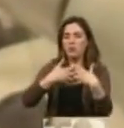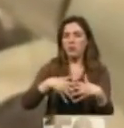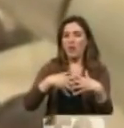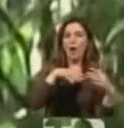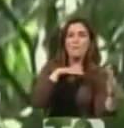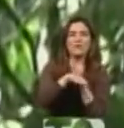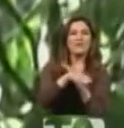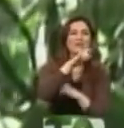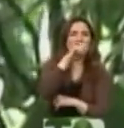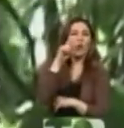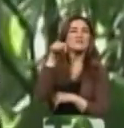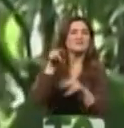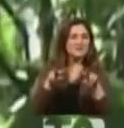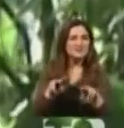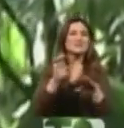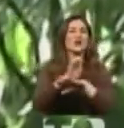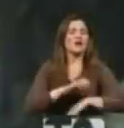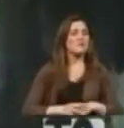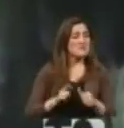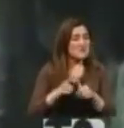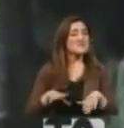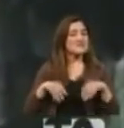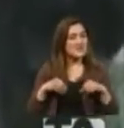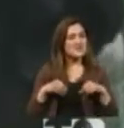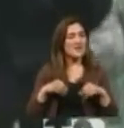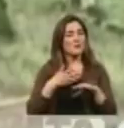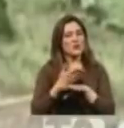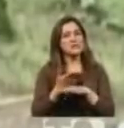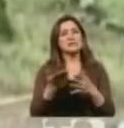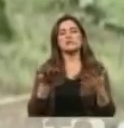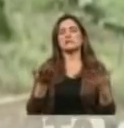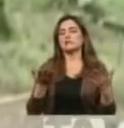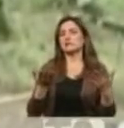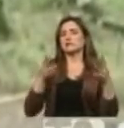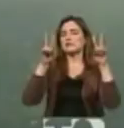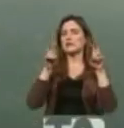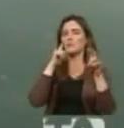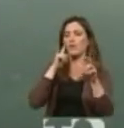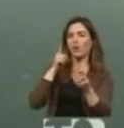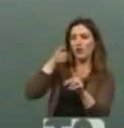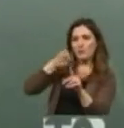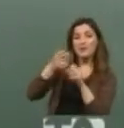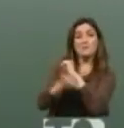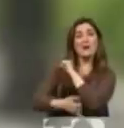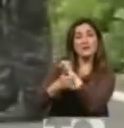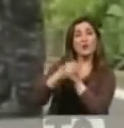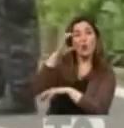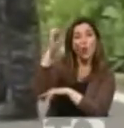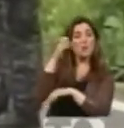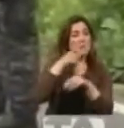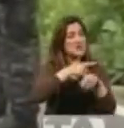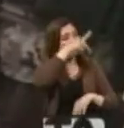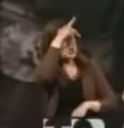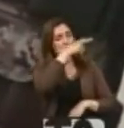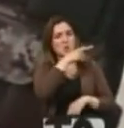de la droga. Sostiene que primero hay que aceptarlo para poder entender que no solo se debe mantener la mirada en los países vecinos. Ahora